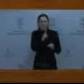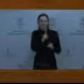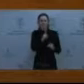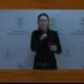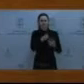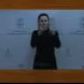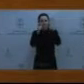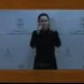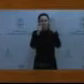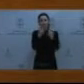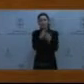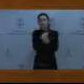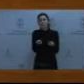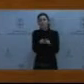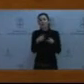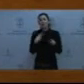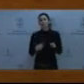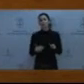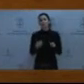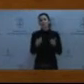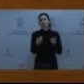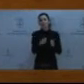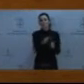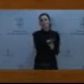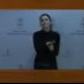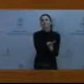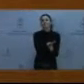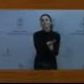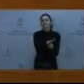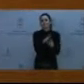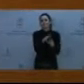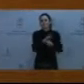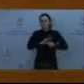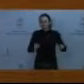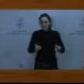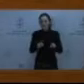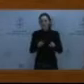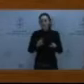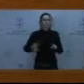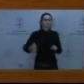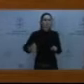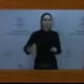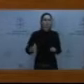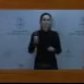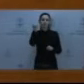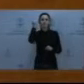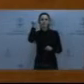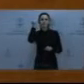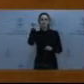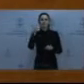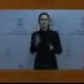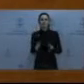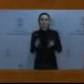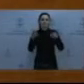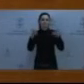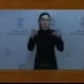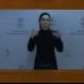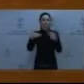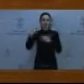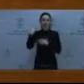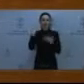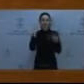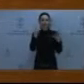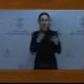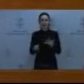esos complejos, ni ese sectarismo, ni esas ganas de ganar batallas de hace 70 años. Nosotros creemos